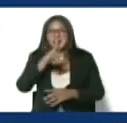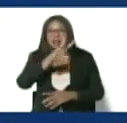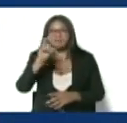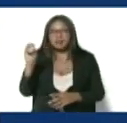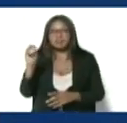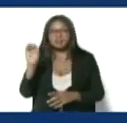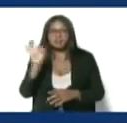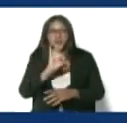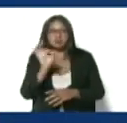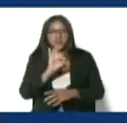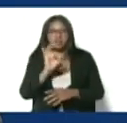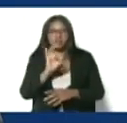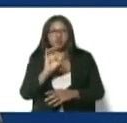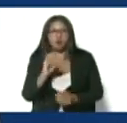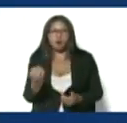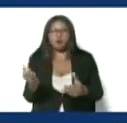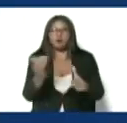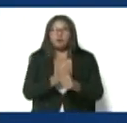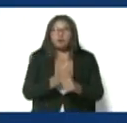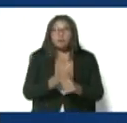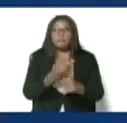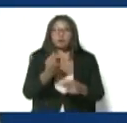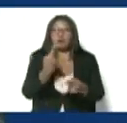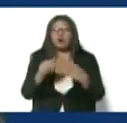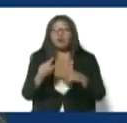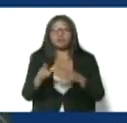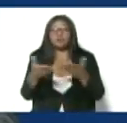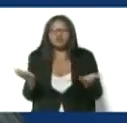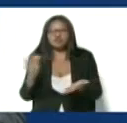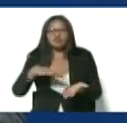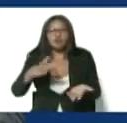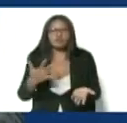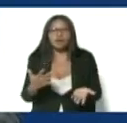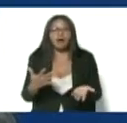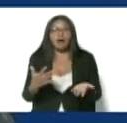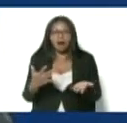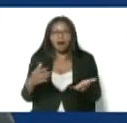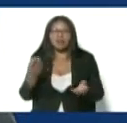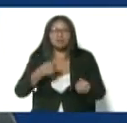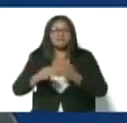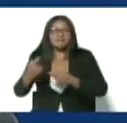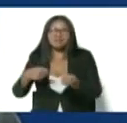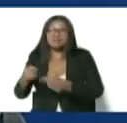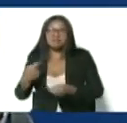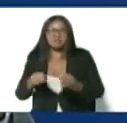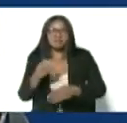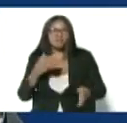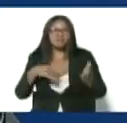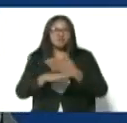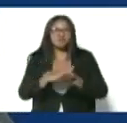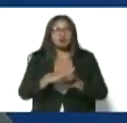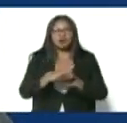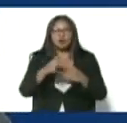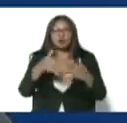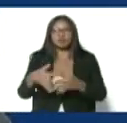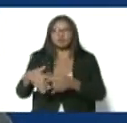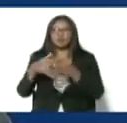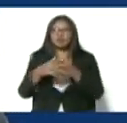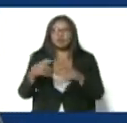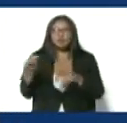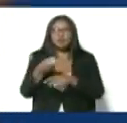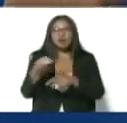incautado diversa droga la iban a vender y terminaban entonces con expedientes en los eeuu por eso que yo buscan